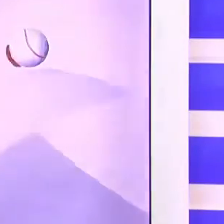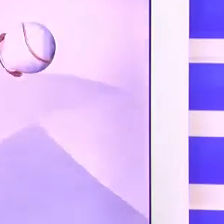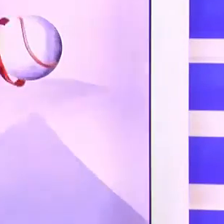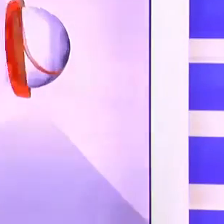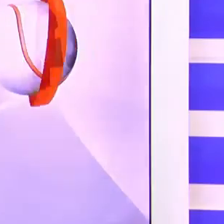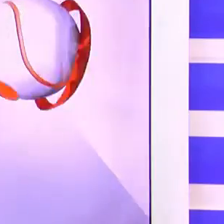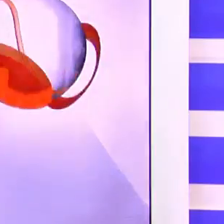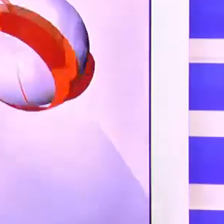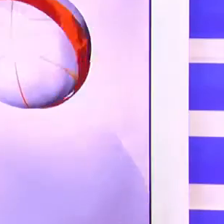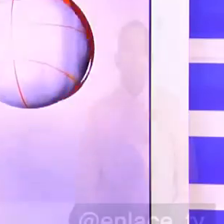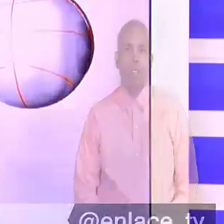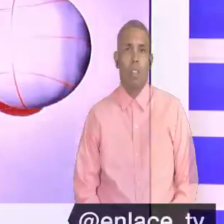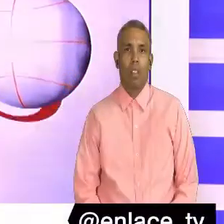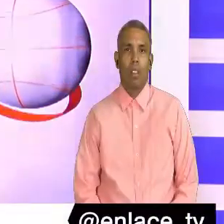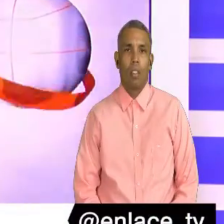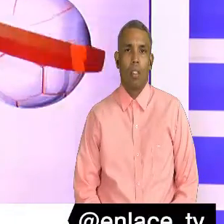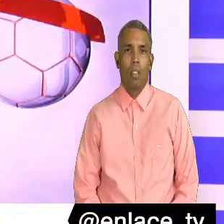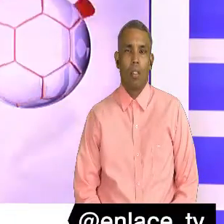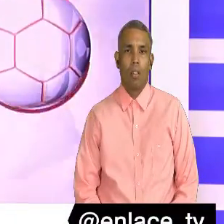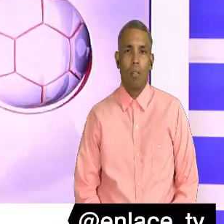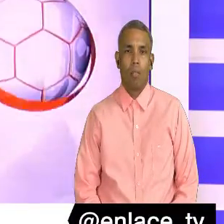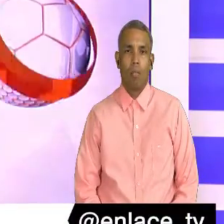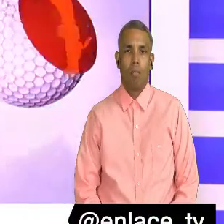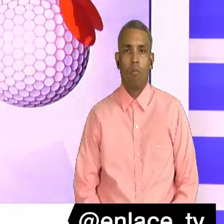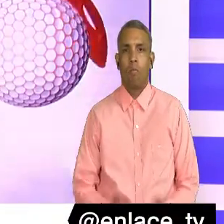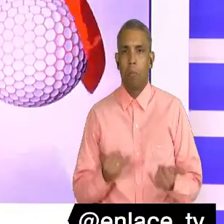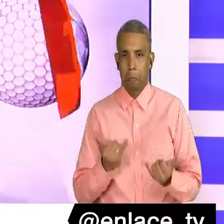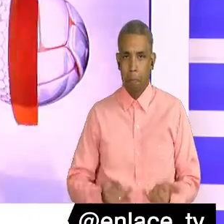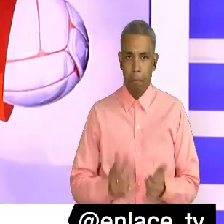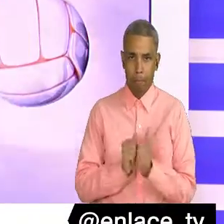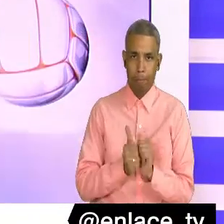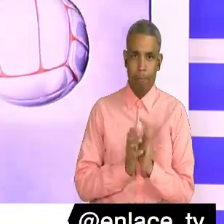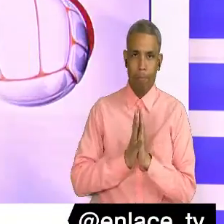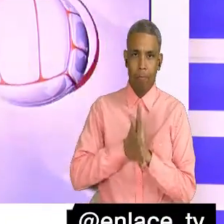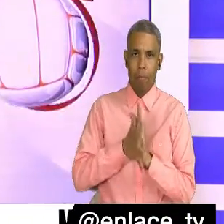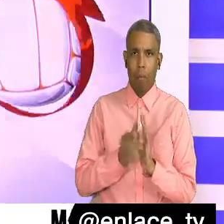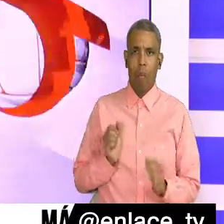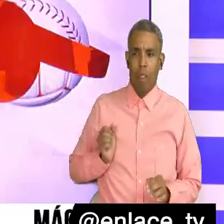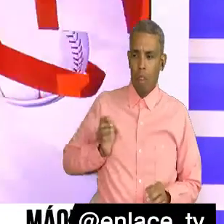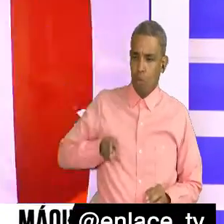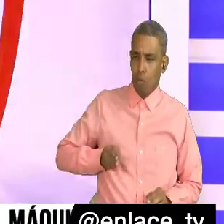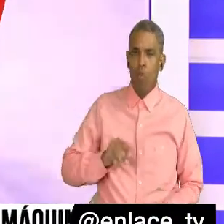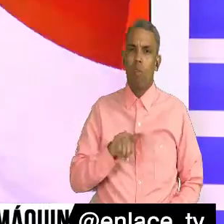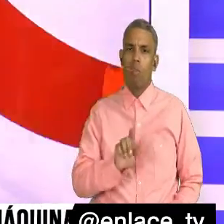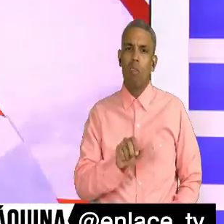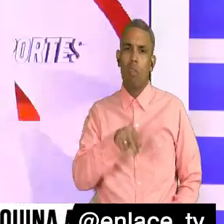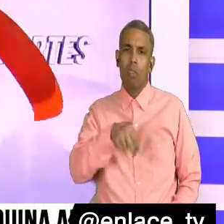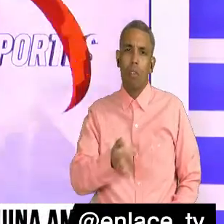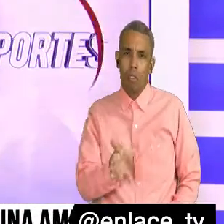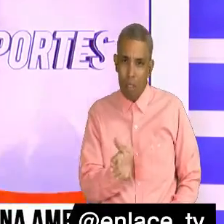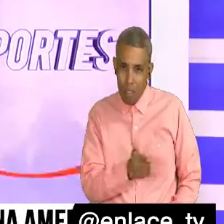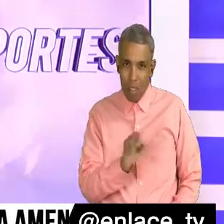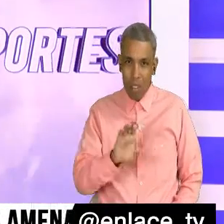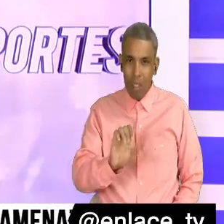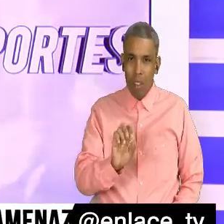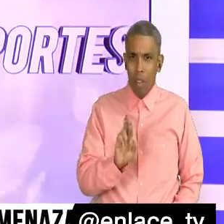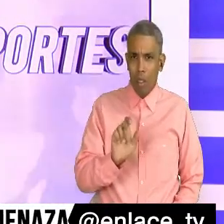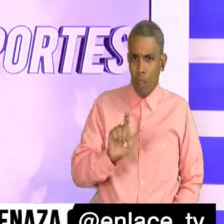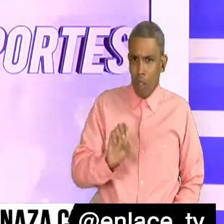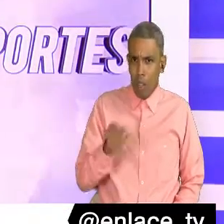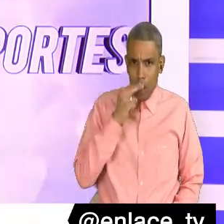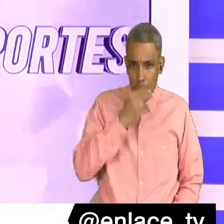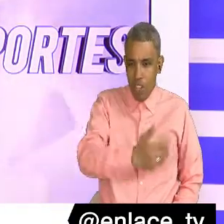minutos, iniciamos con información deportiva y les cuento que los menores del Club Deportivo San Carlos inician entrenamiento para lo que será el torneo